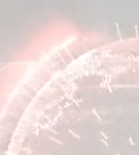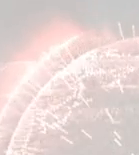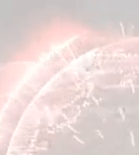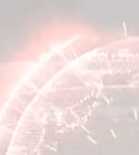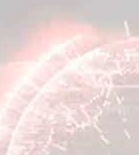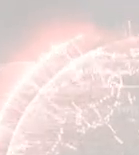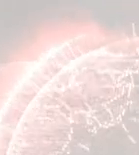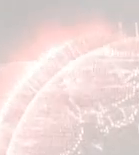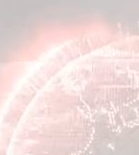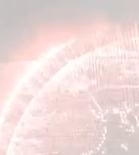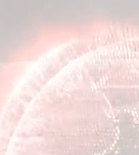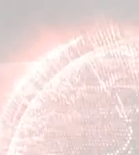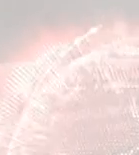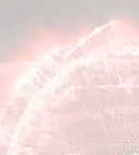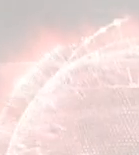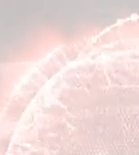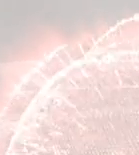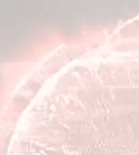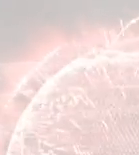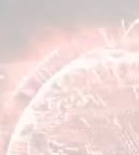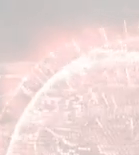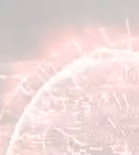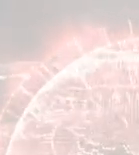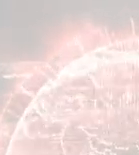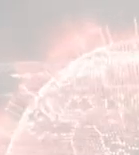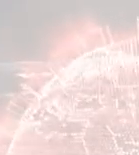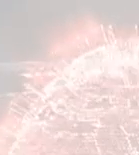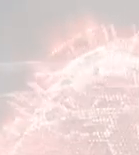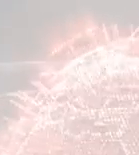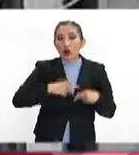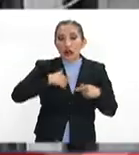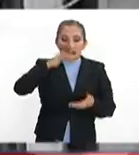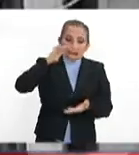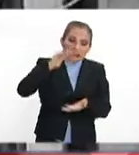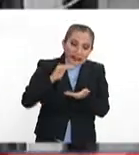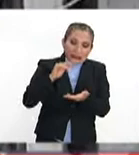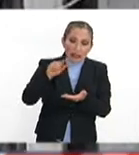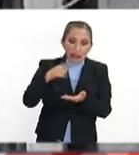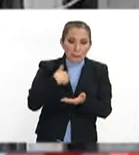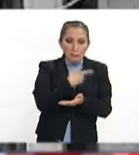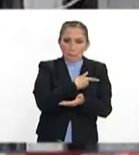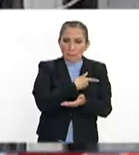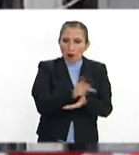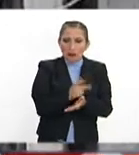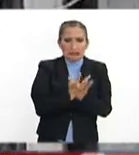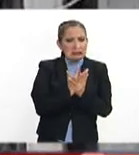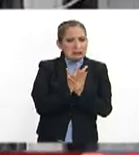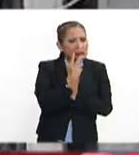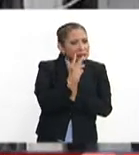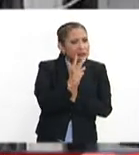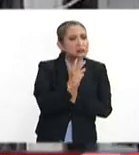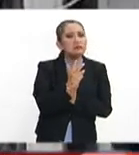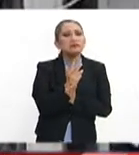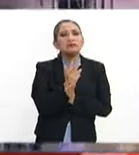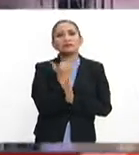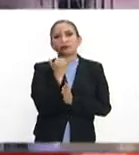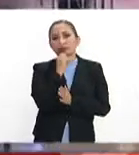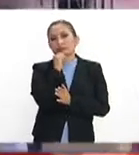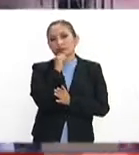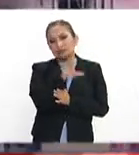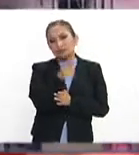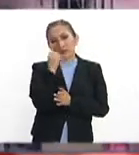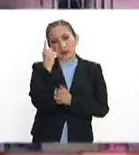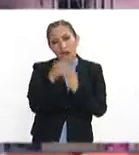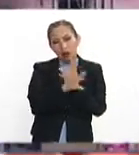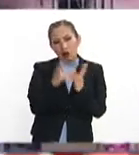la pobreza. 2.1 millones de personas que salen de la pobreza extrema y sobre todo, bueno,